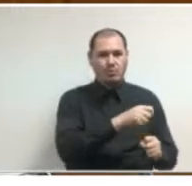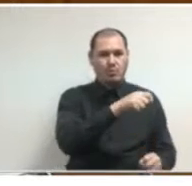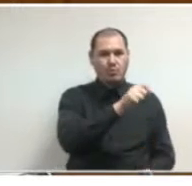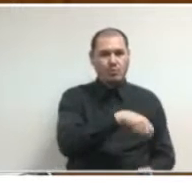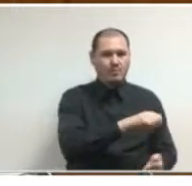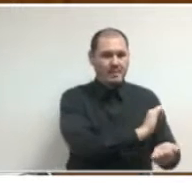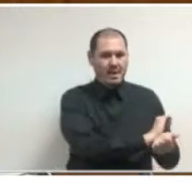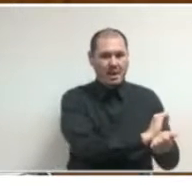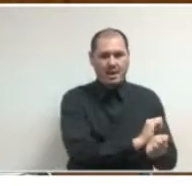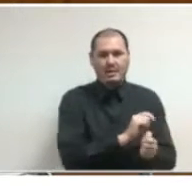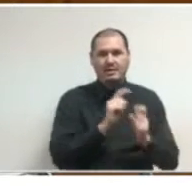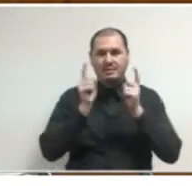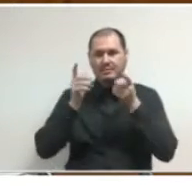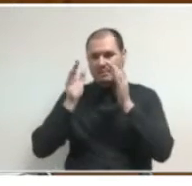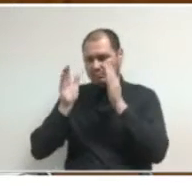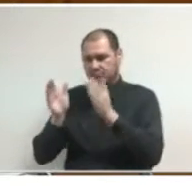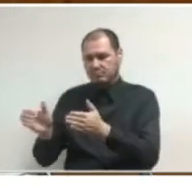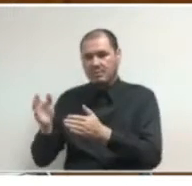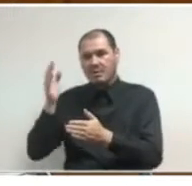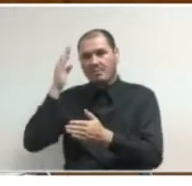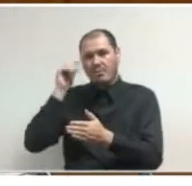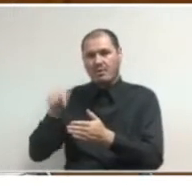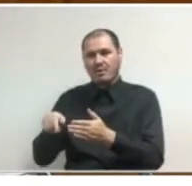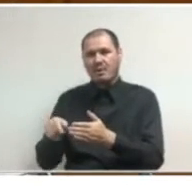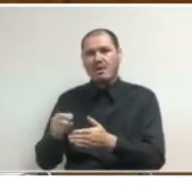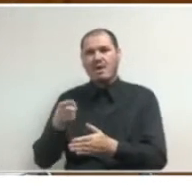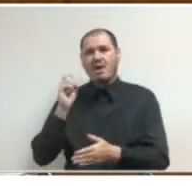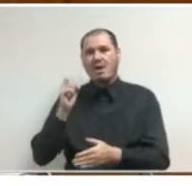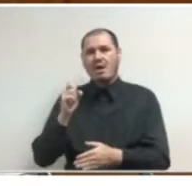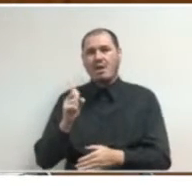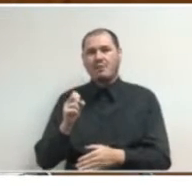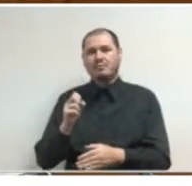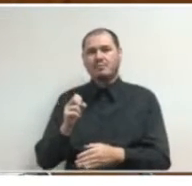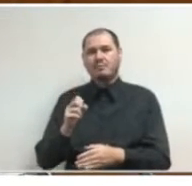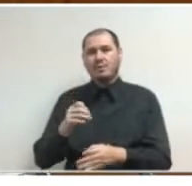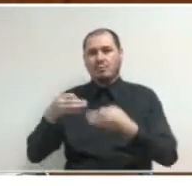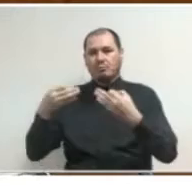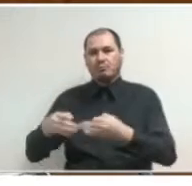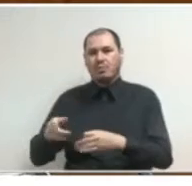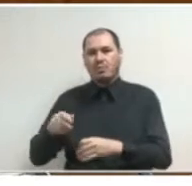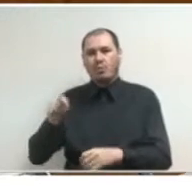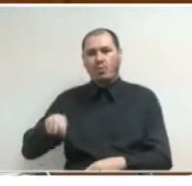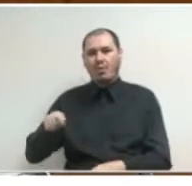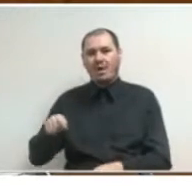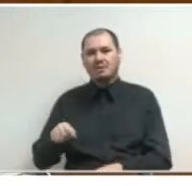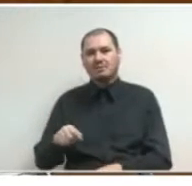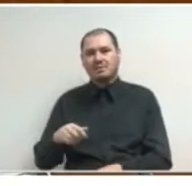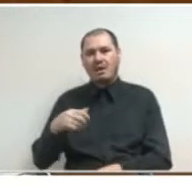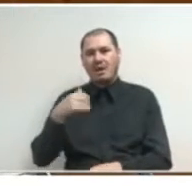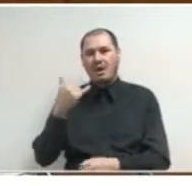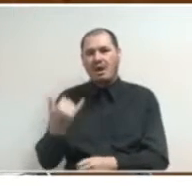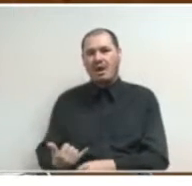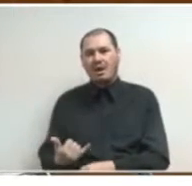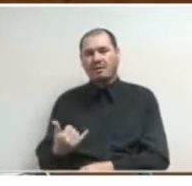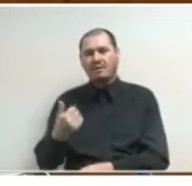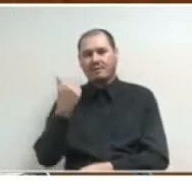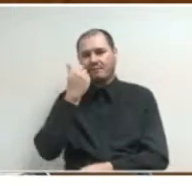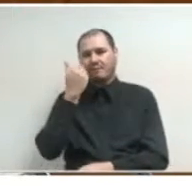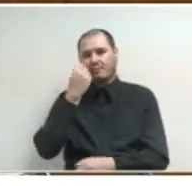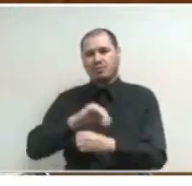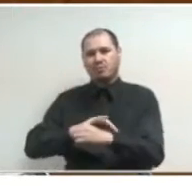de la obra coagina. Pero odora ya con pandemia a magistrada